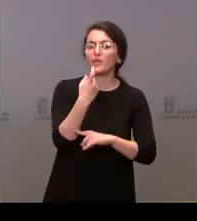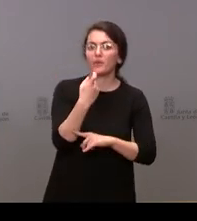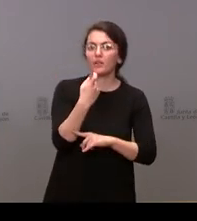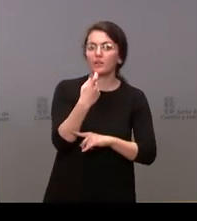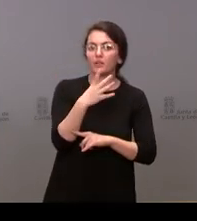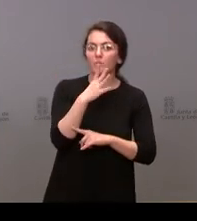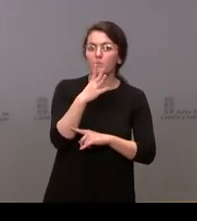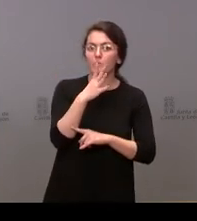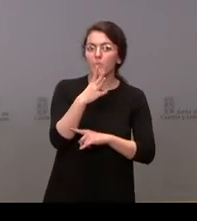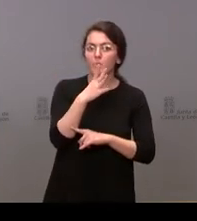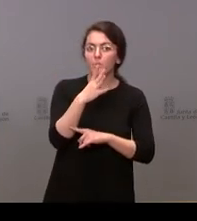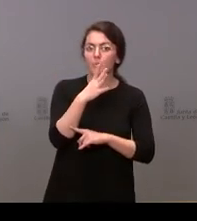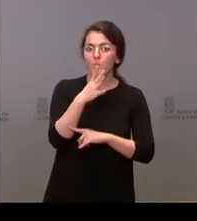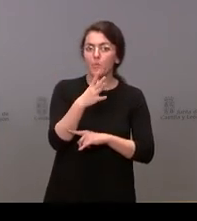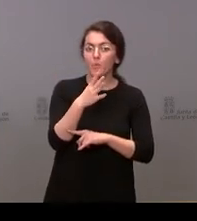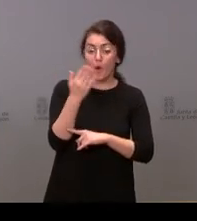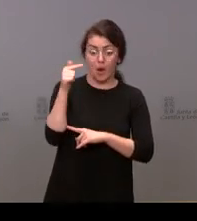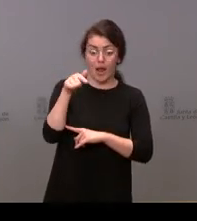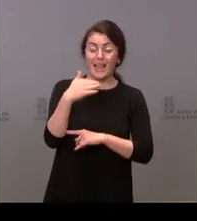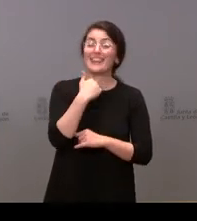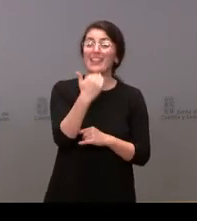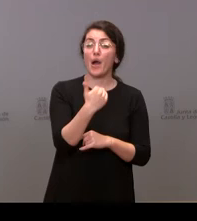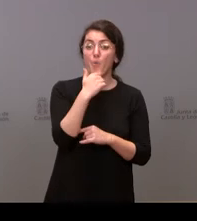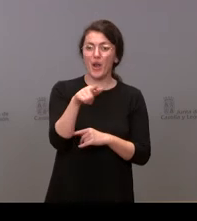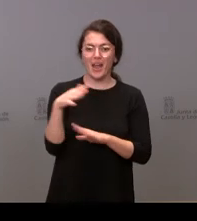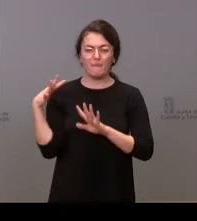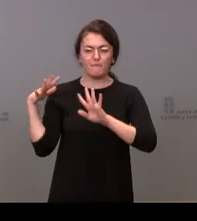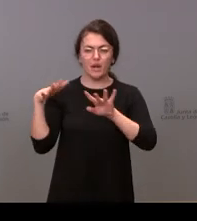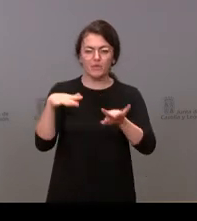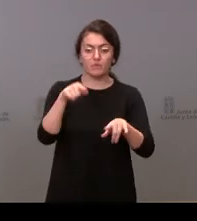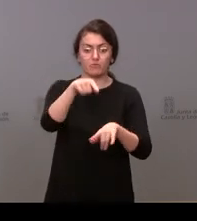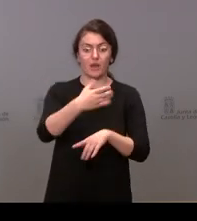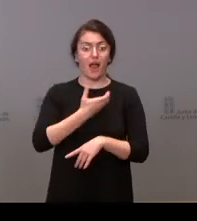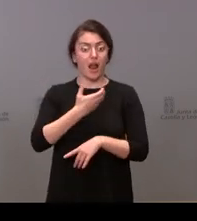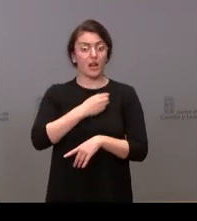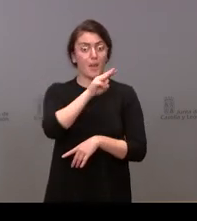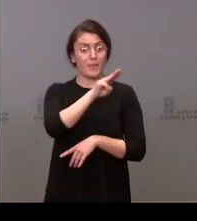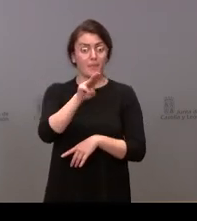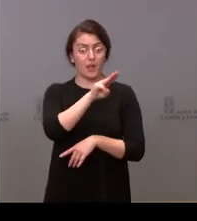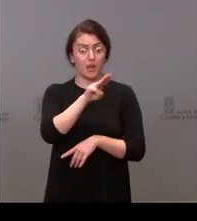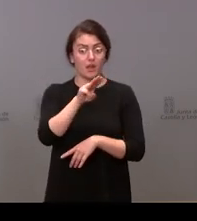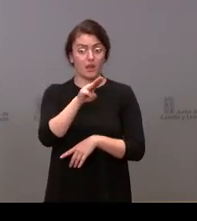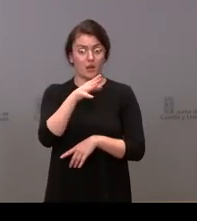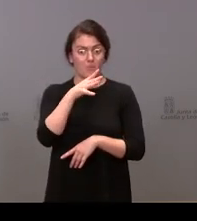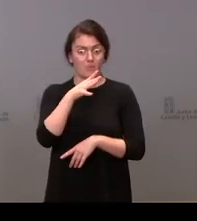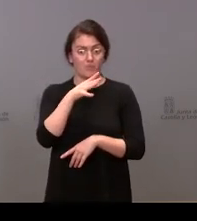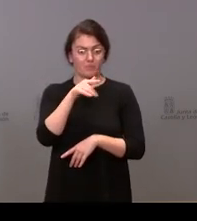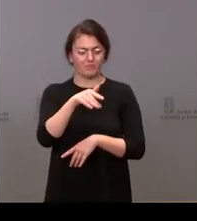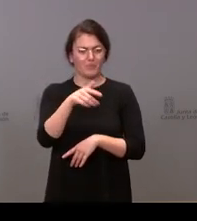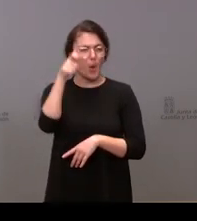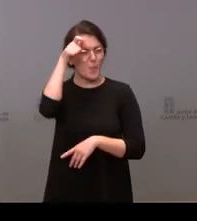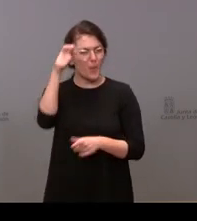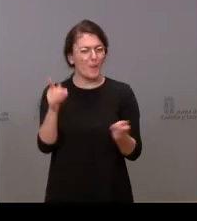a la manifestación que hubo en Zamora, en la que hubo alcaldes del PP y no de un pueblito pequeño, sino incluso